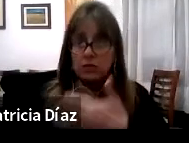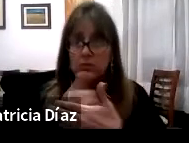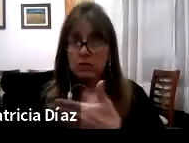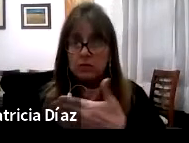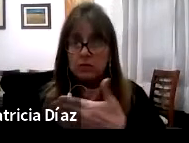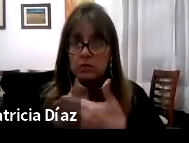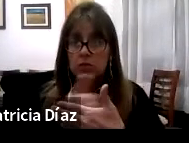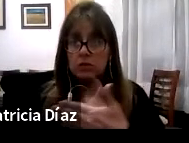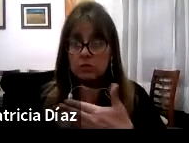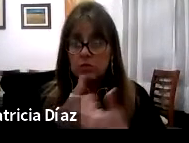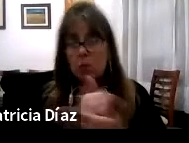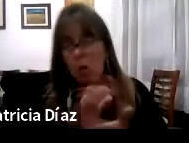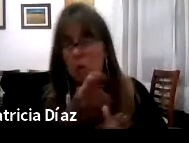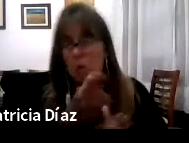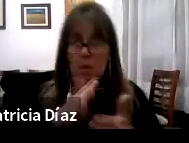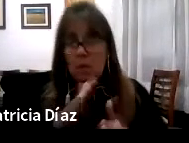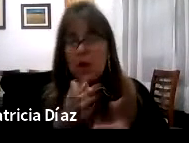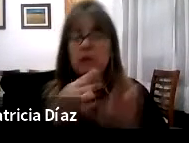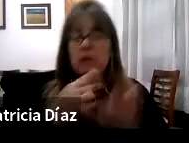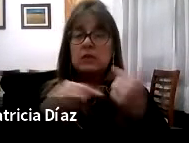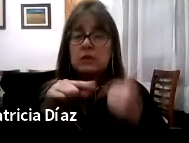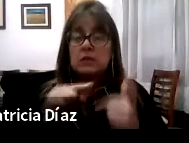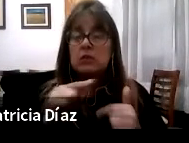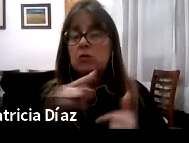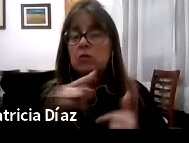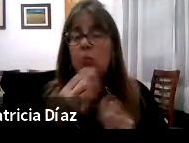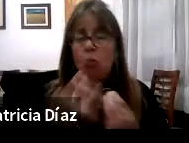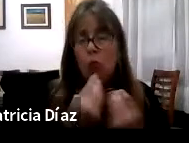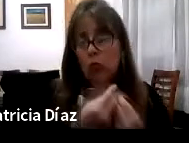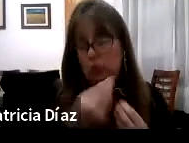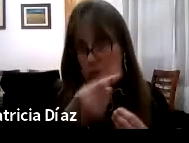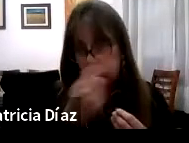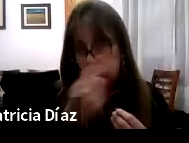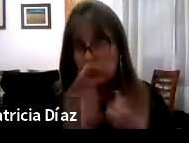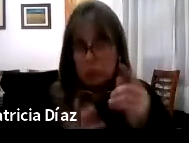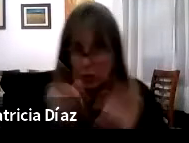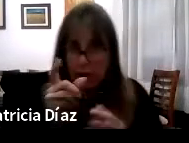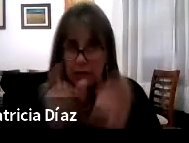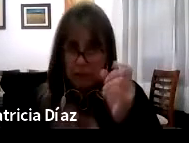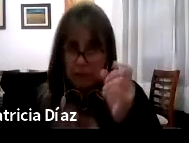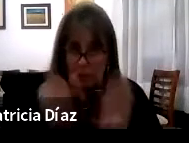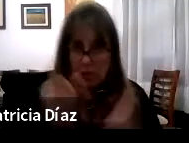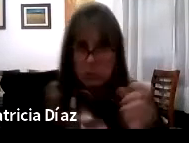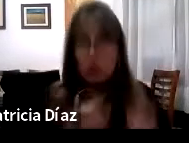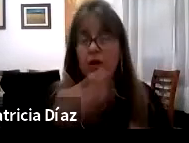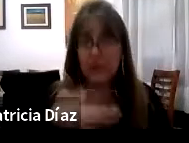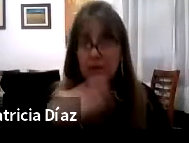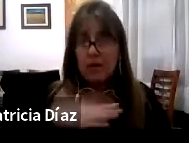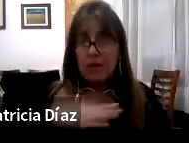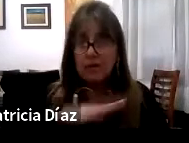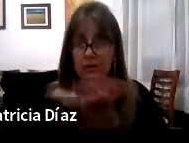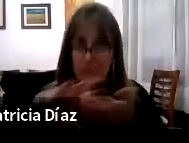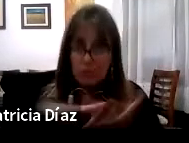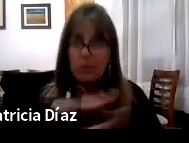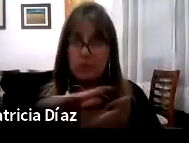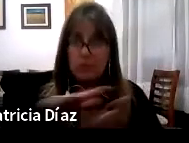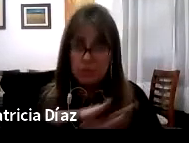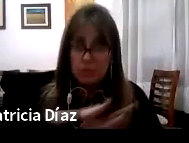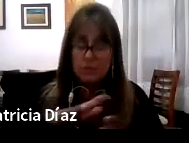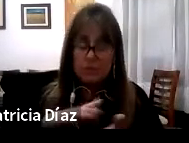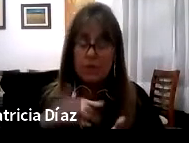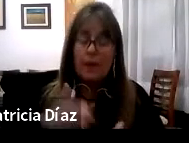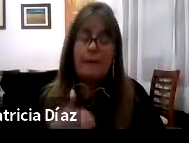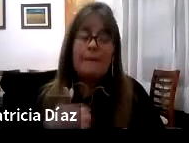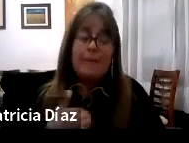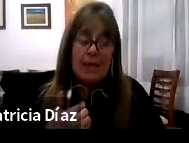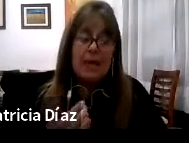moderado y bueno, yo creo que muchos de ustedes entenderán la situación de él. Y una de las cosas que me parece a mí carente dentro